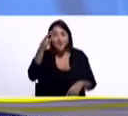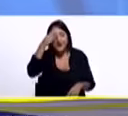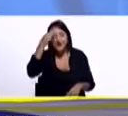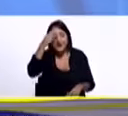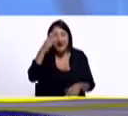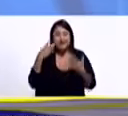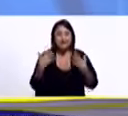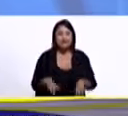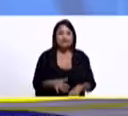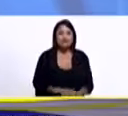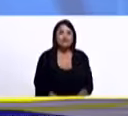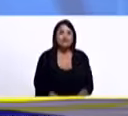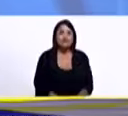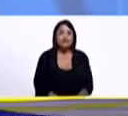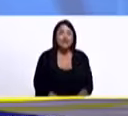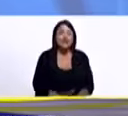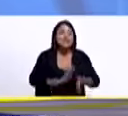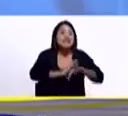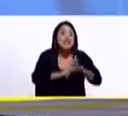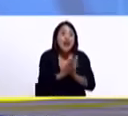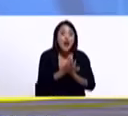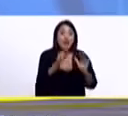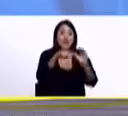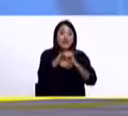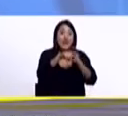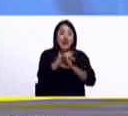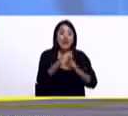Se acabaron las entradas en el Monumental.